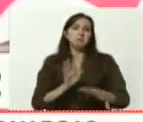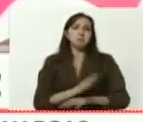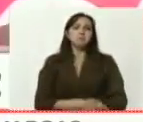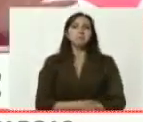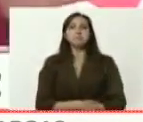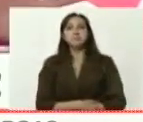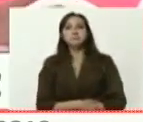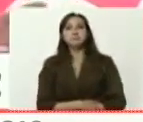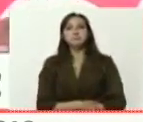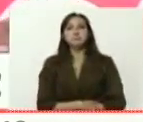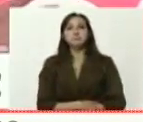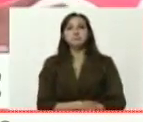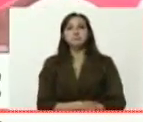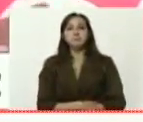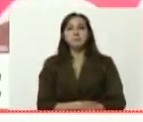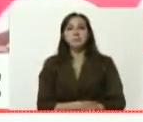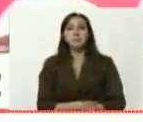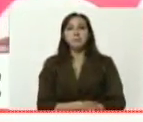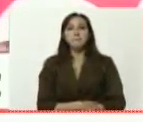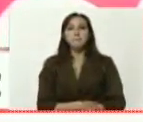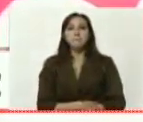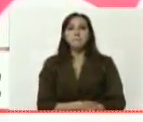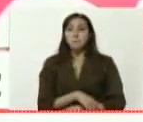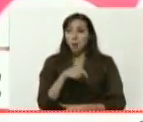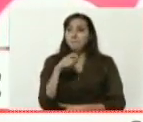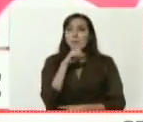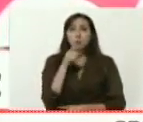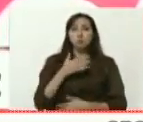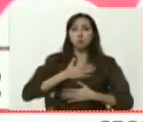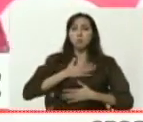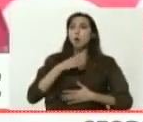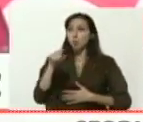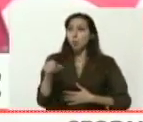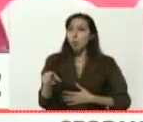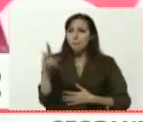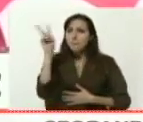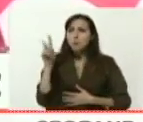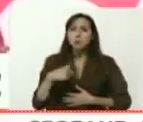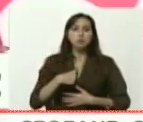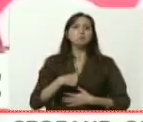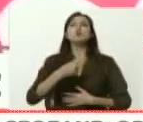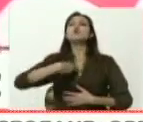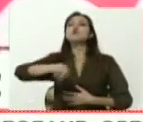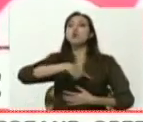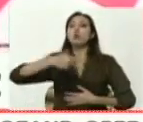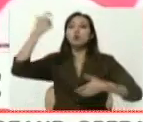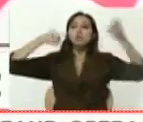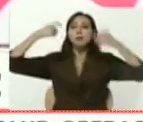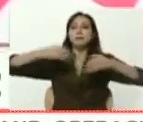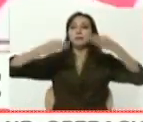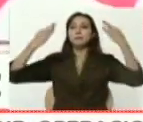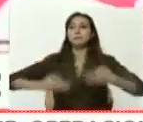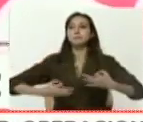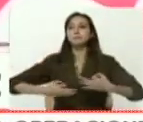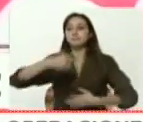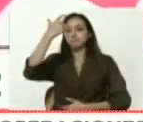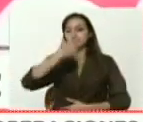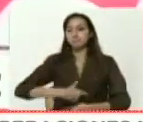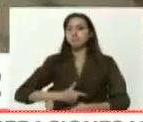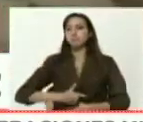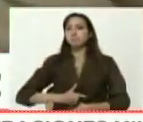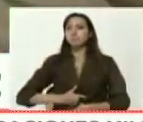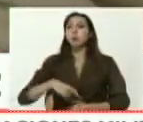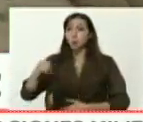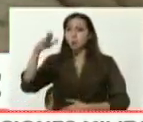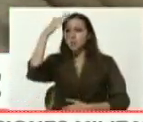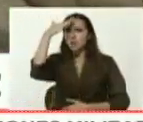ah, mírate, si usted es venezolano, sí, nosotros somos chavistas. Y yo le dije, ¿ustedes conocieron al comandante Chávez? No,